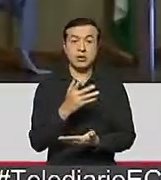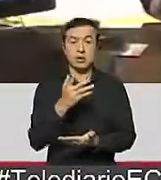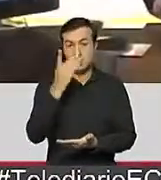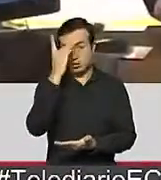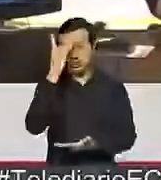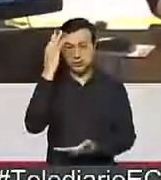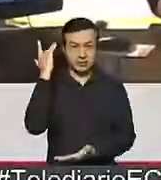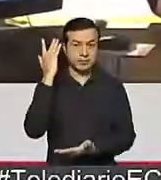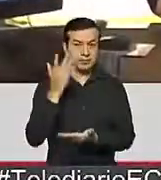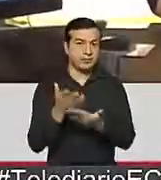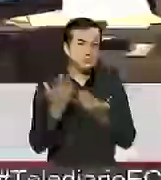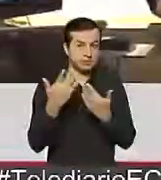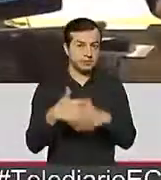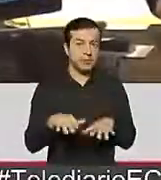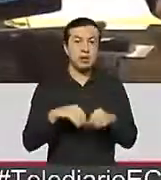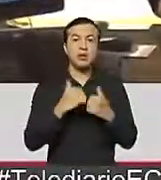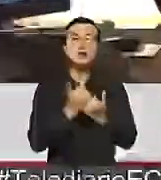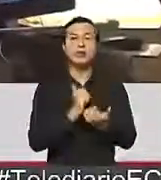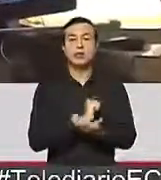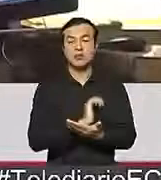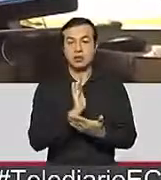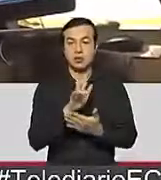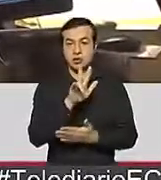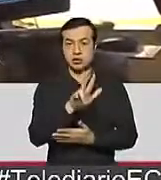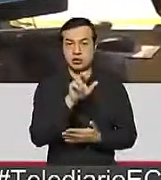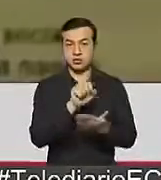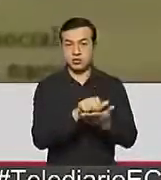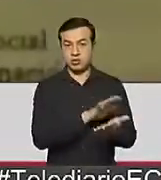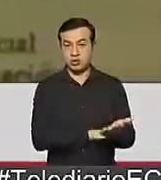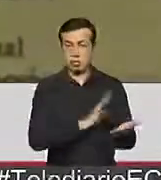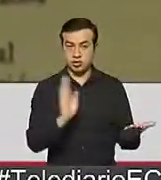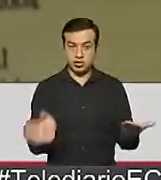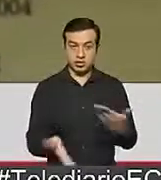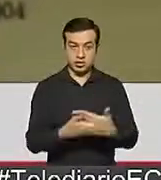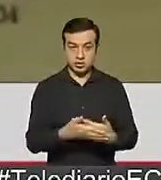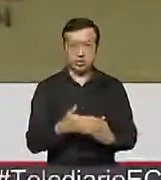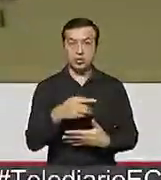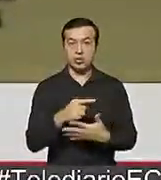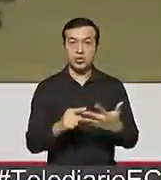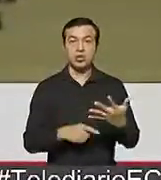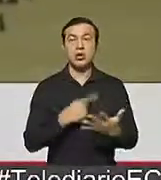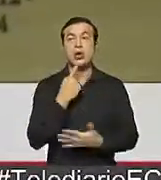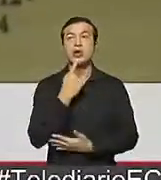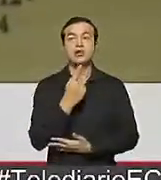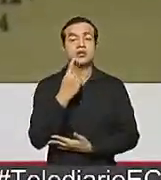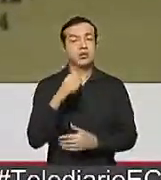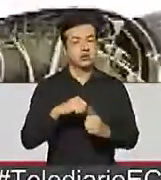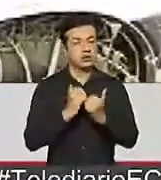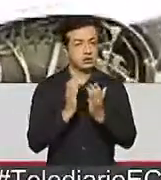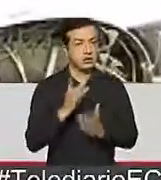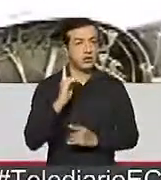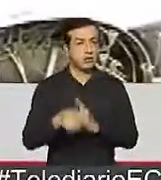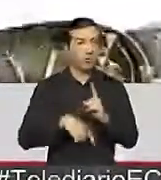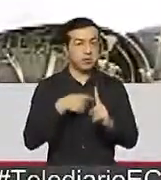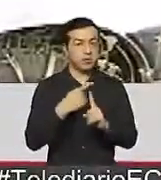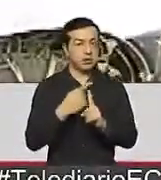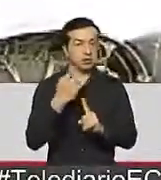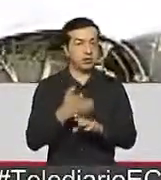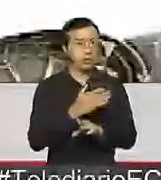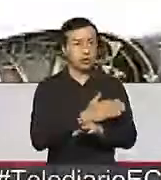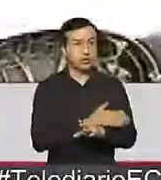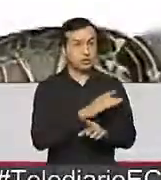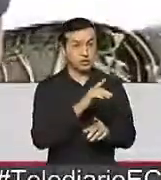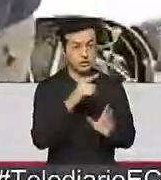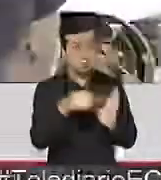deudas. En el legislativo se unificaron los 3 proyectos que existían con respecto a este tributo, que afirman los parlamentarios, además de ser inconsulto,